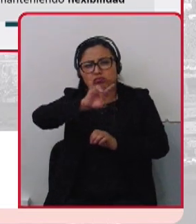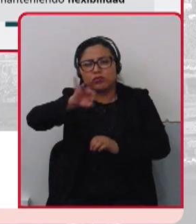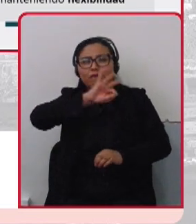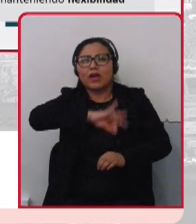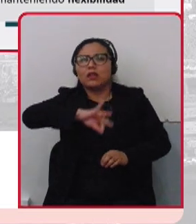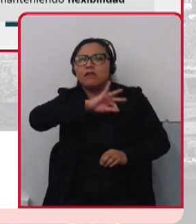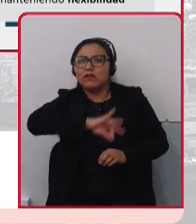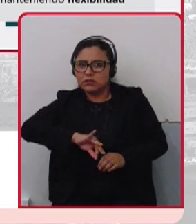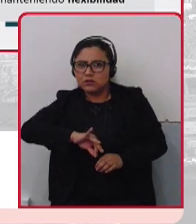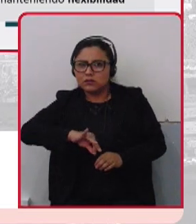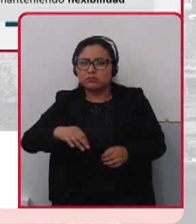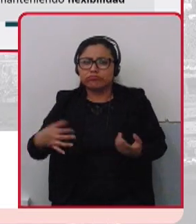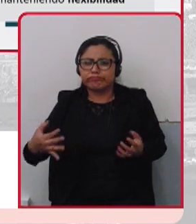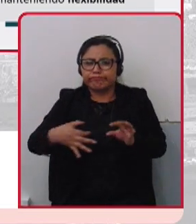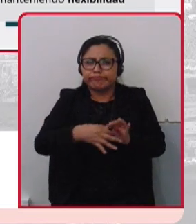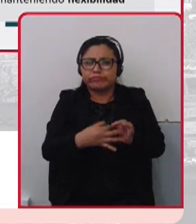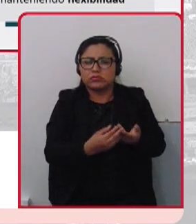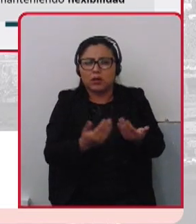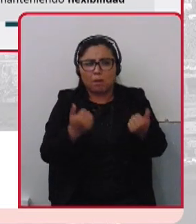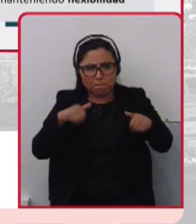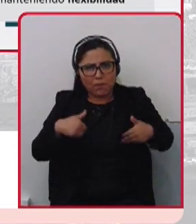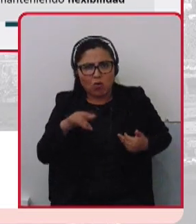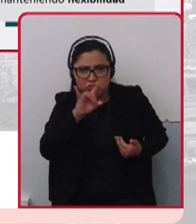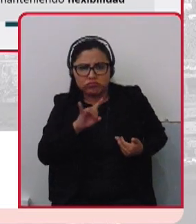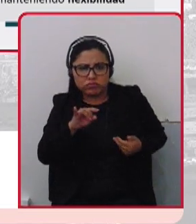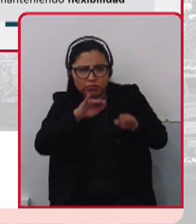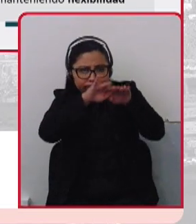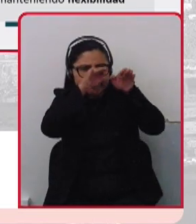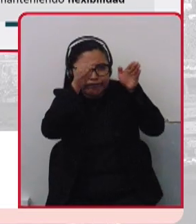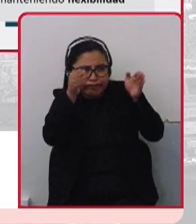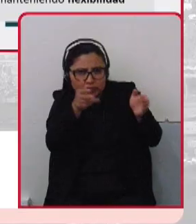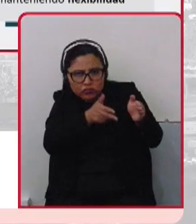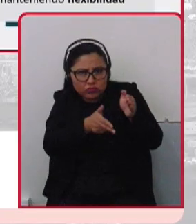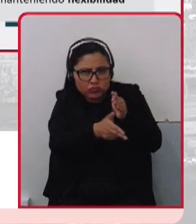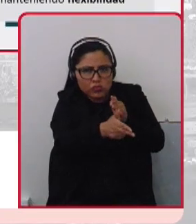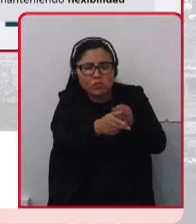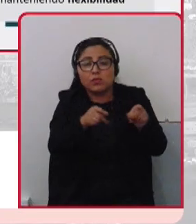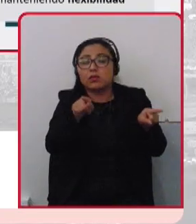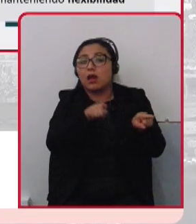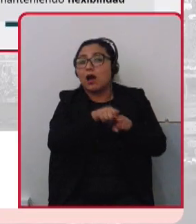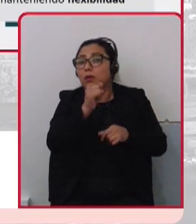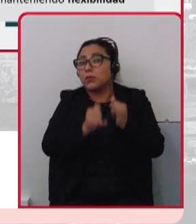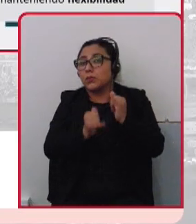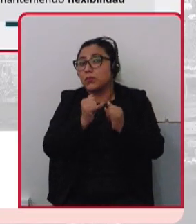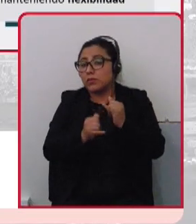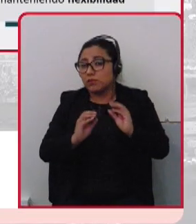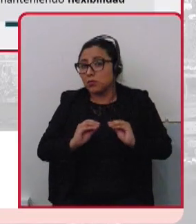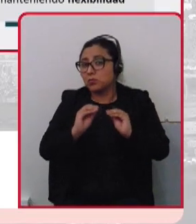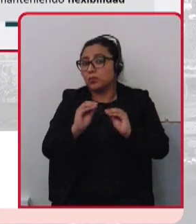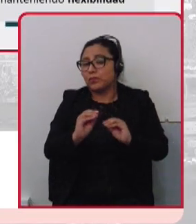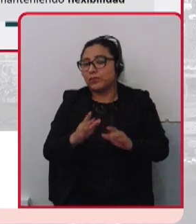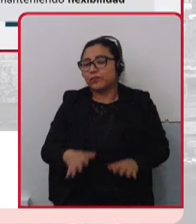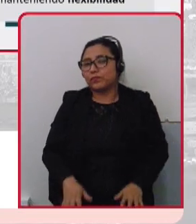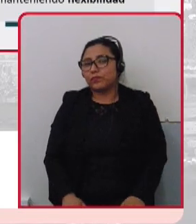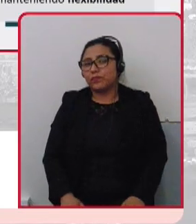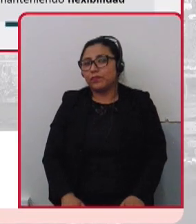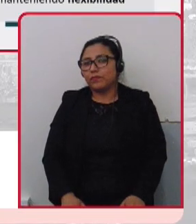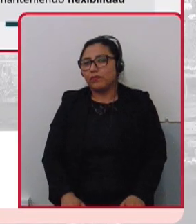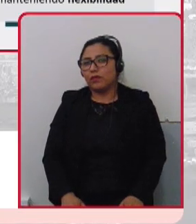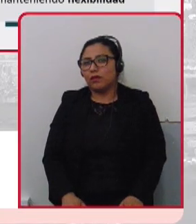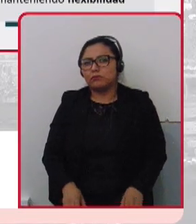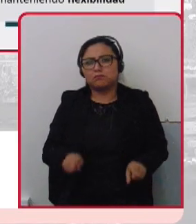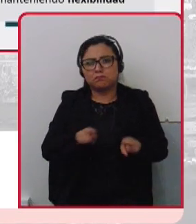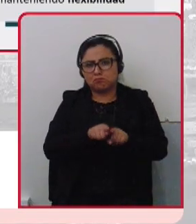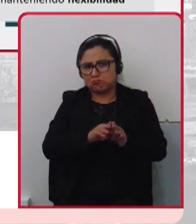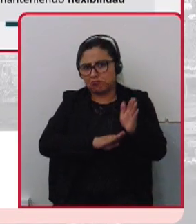asociados a la inclusión de estas infraestructuras. Y por último, que también forma parte de un